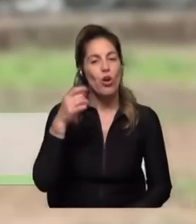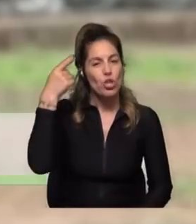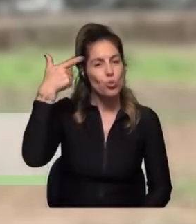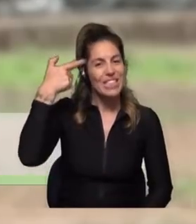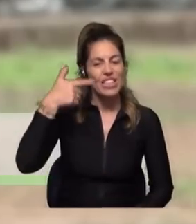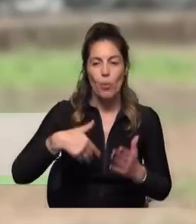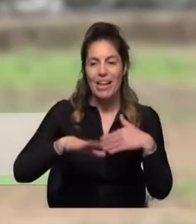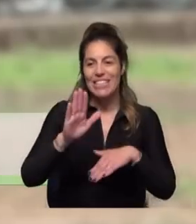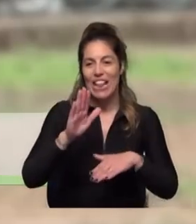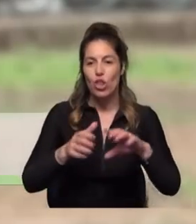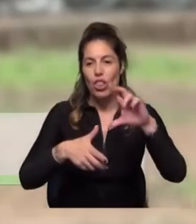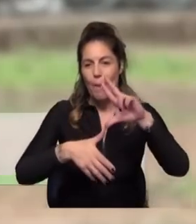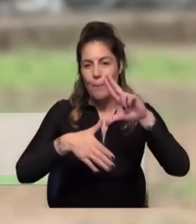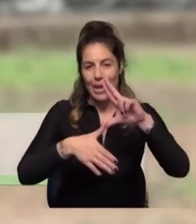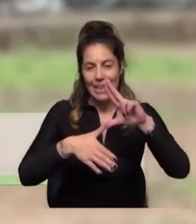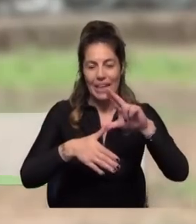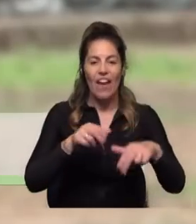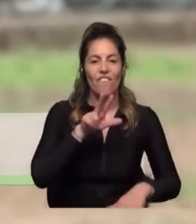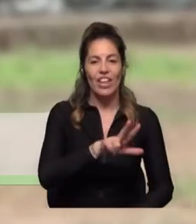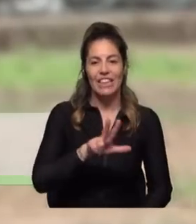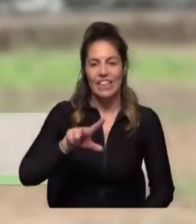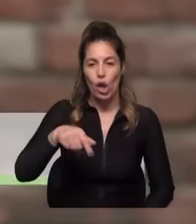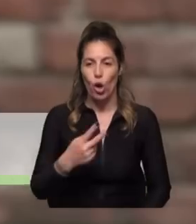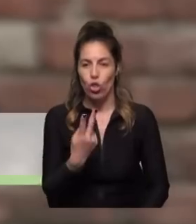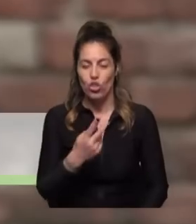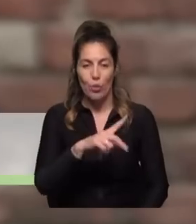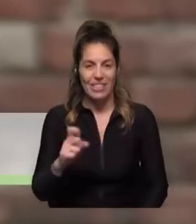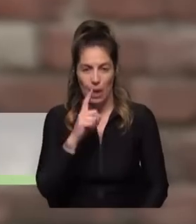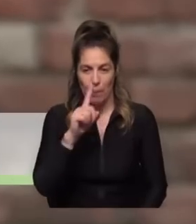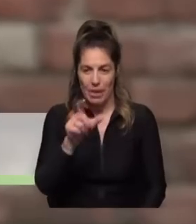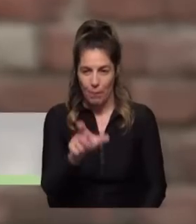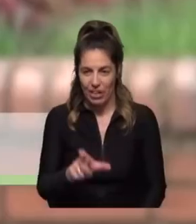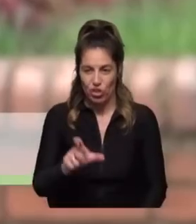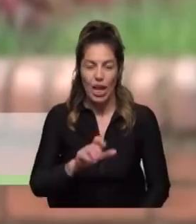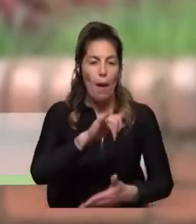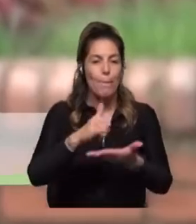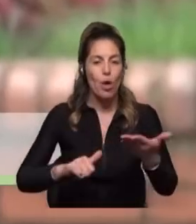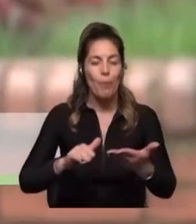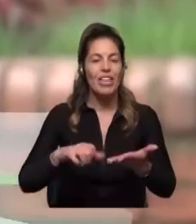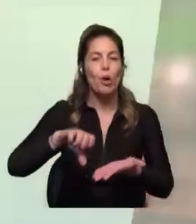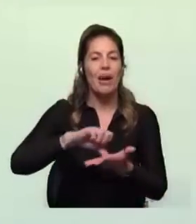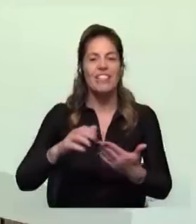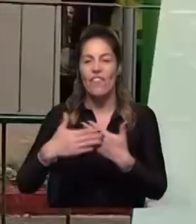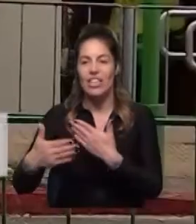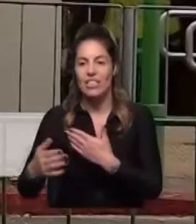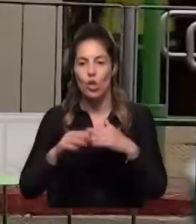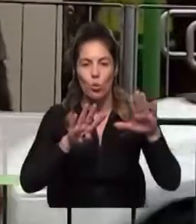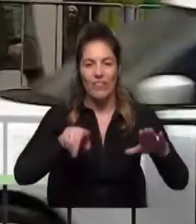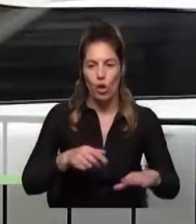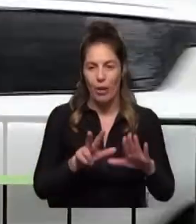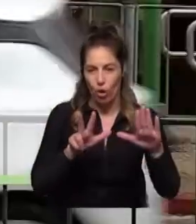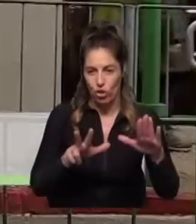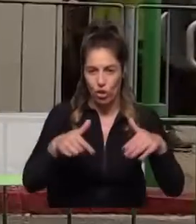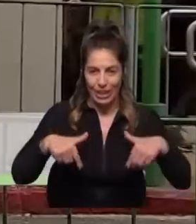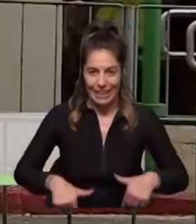alcanzan 23 casos con dos sobre cien mil habitantes Mientras que el promedio de los países vecinos es de nueve coma ocho la intendencia